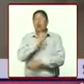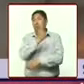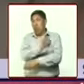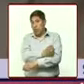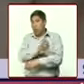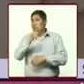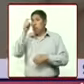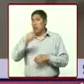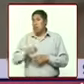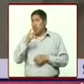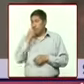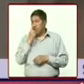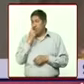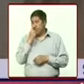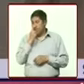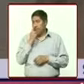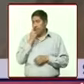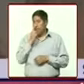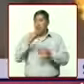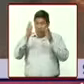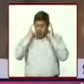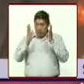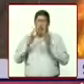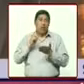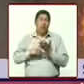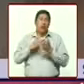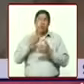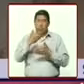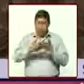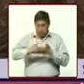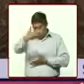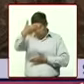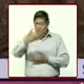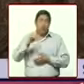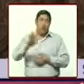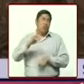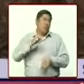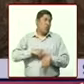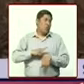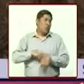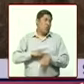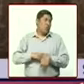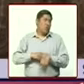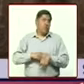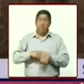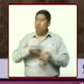competentes que deben atender este pliego. Seguramente en su momento habrá una